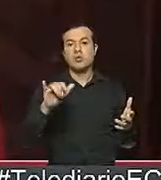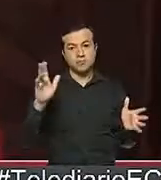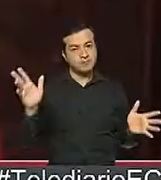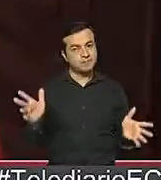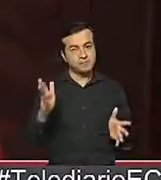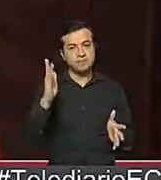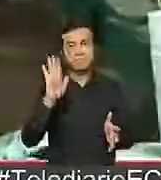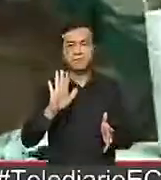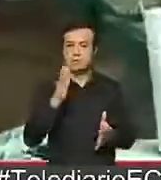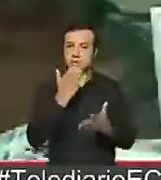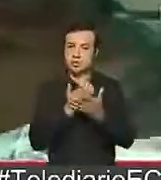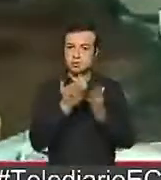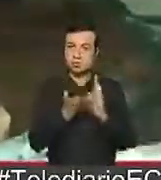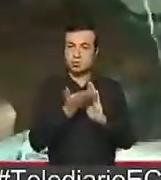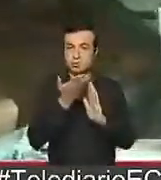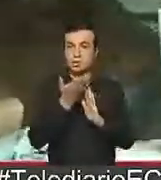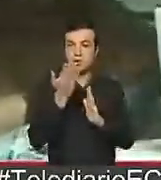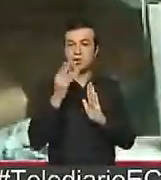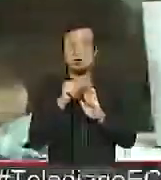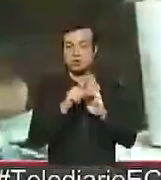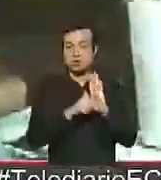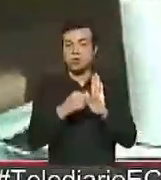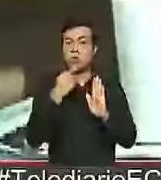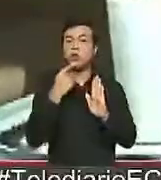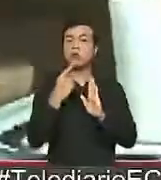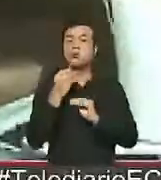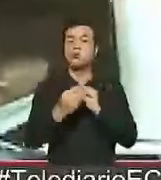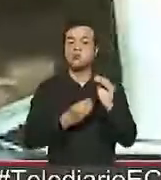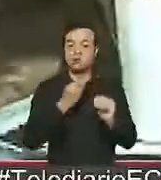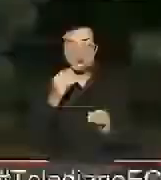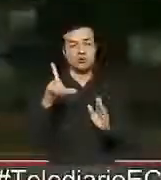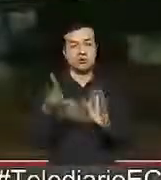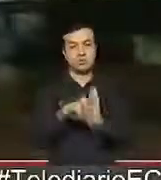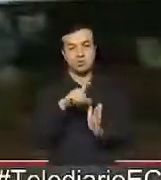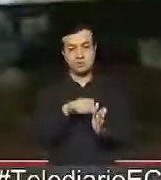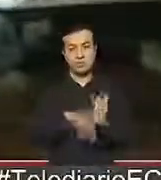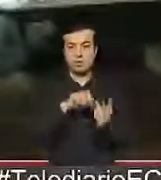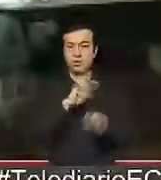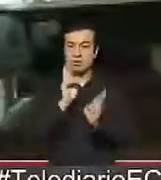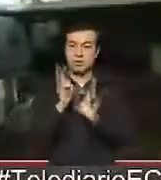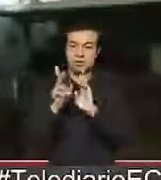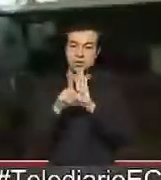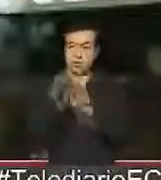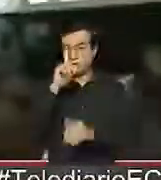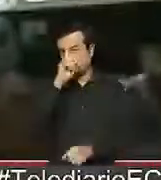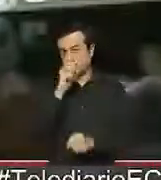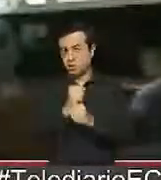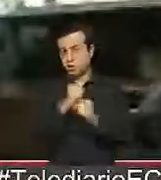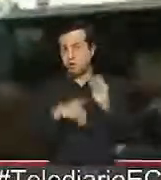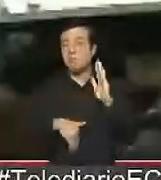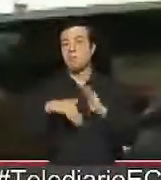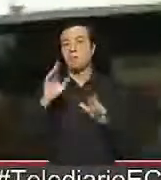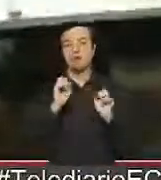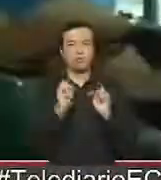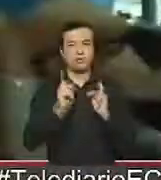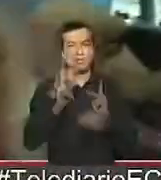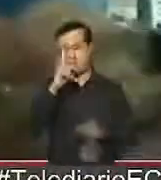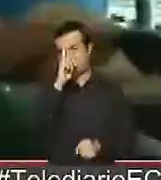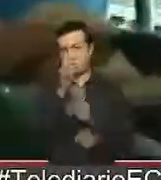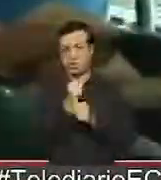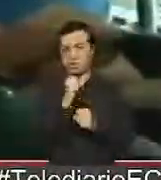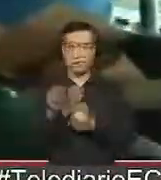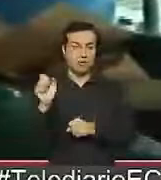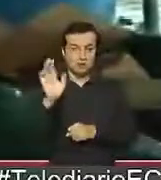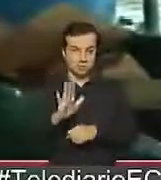motivar obviamente a su economía. La norma indican debería salir este mismo año junto con la reforma laboral para crear más oportunidades de empleo en